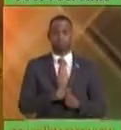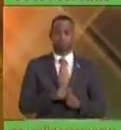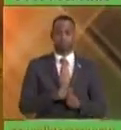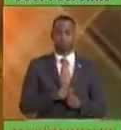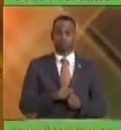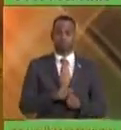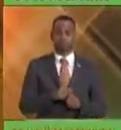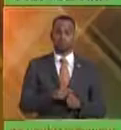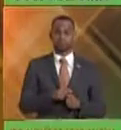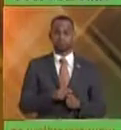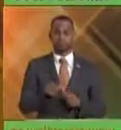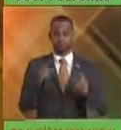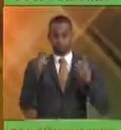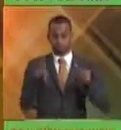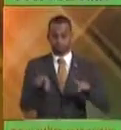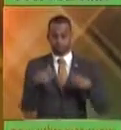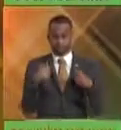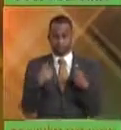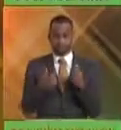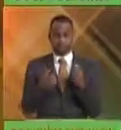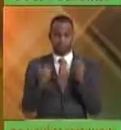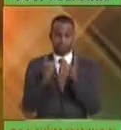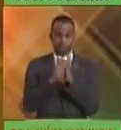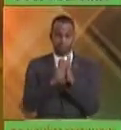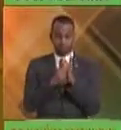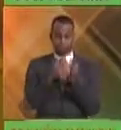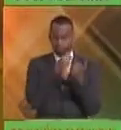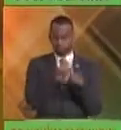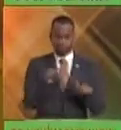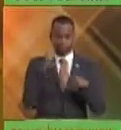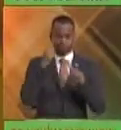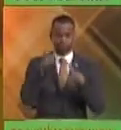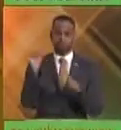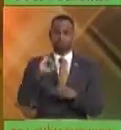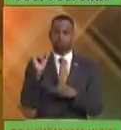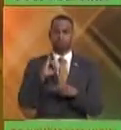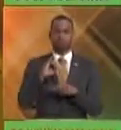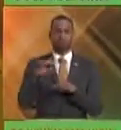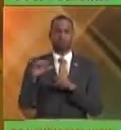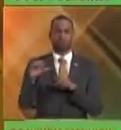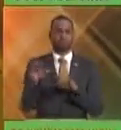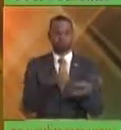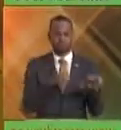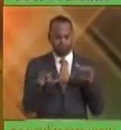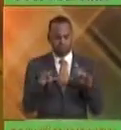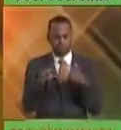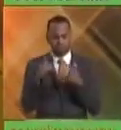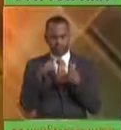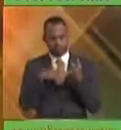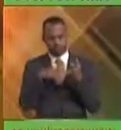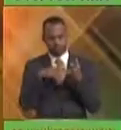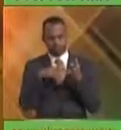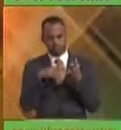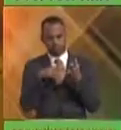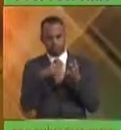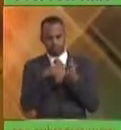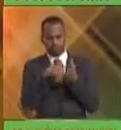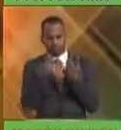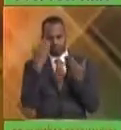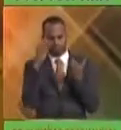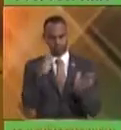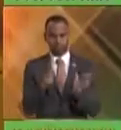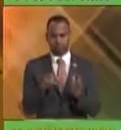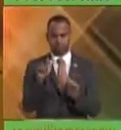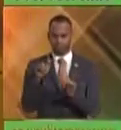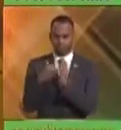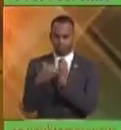si tiene una discapacidad del tema que sea y además vive de analfabetismo el impacto en su vida es mucho mayor y que